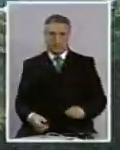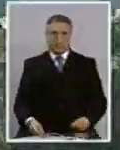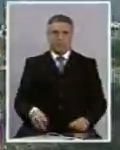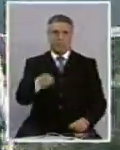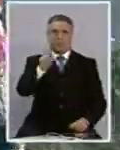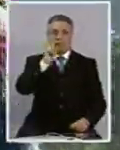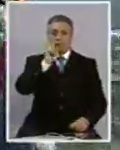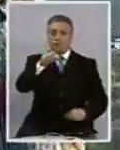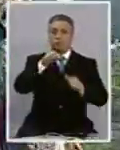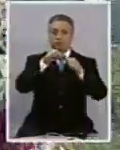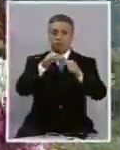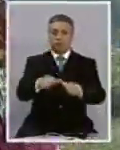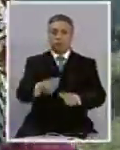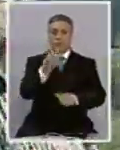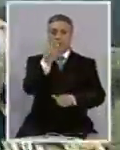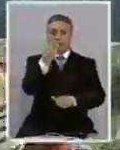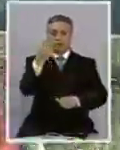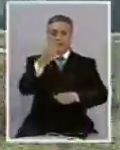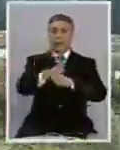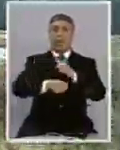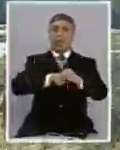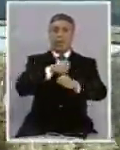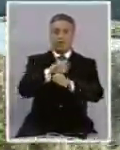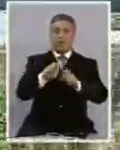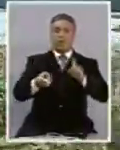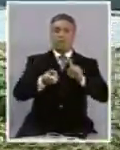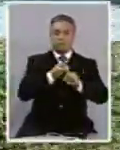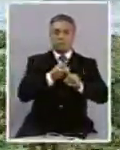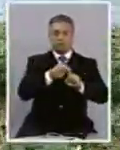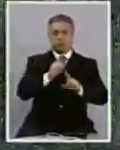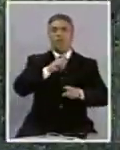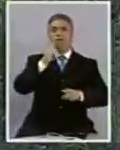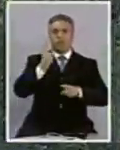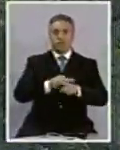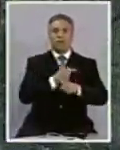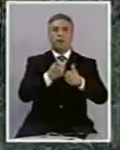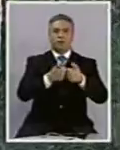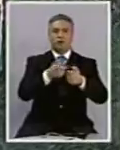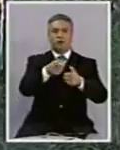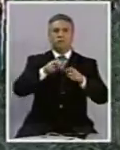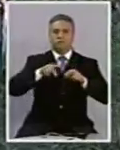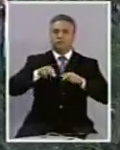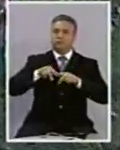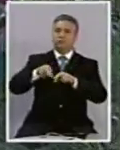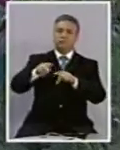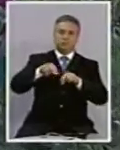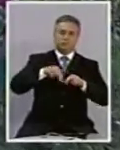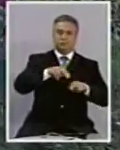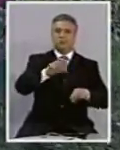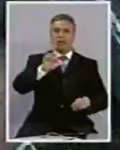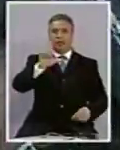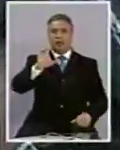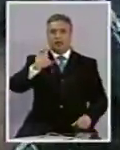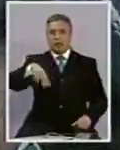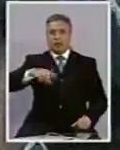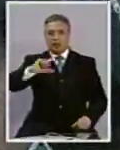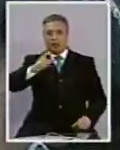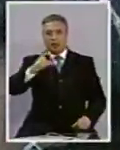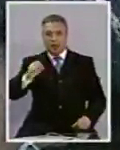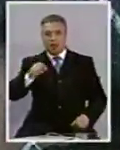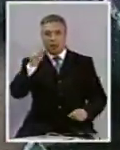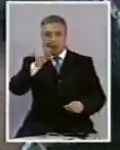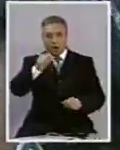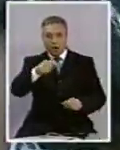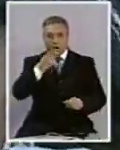Llevan 43 años de matrimonio y han decidido volver a pololear. Habitualmente disfrutan de los paseos por Lenga, pero hoy el paisaje les